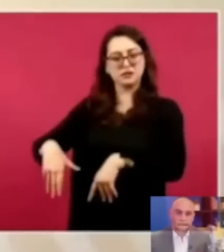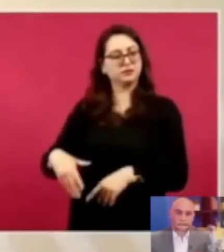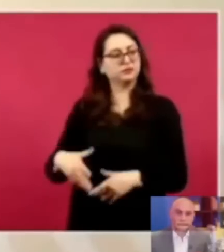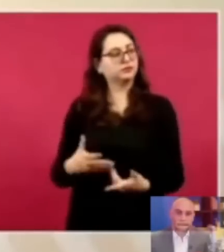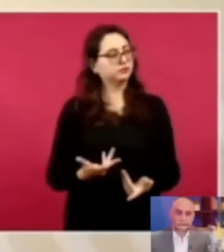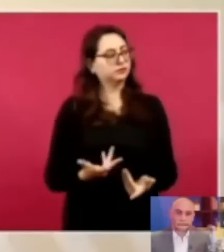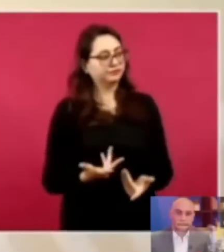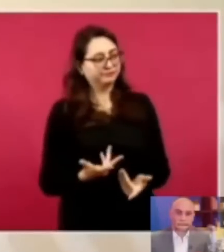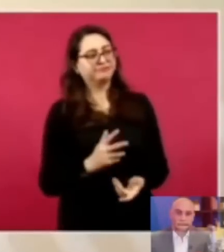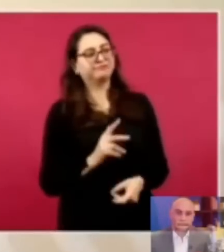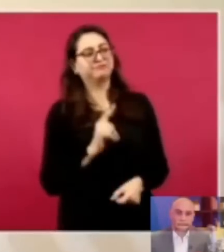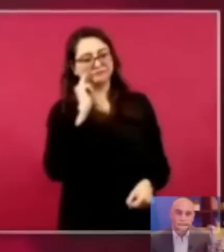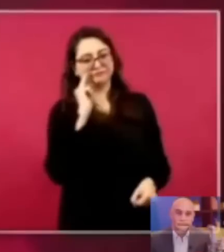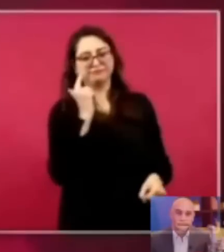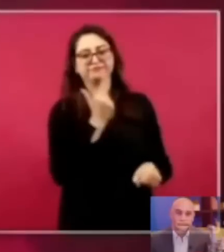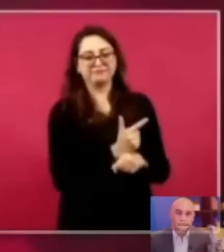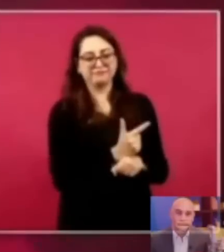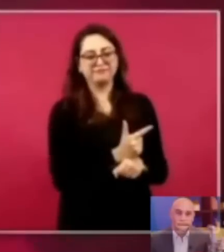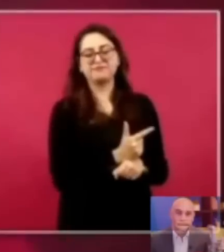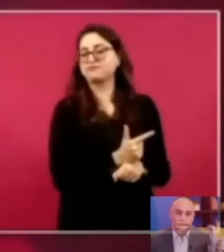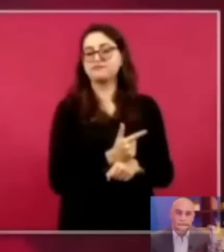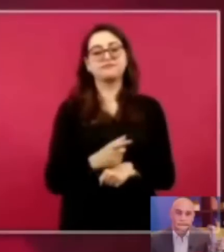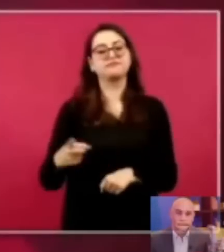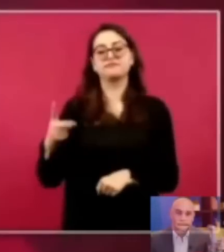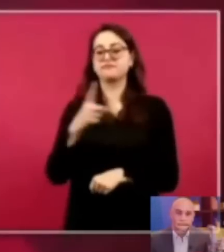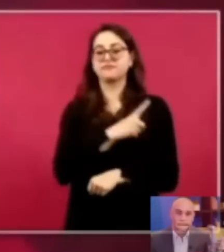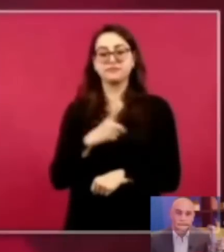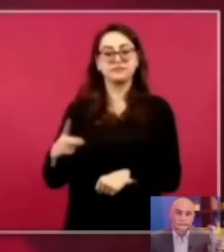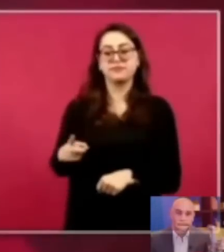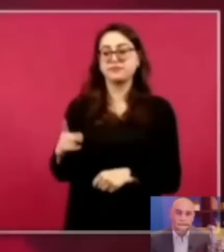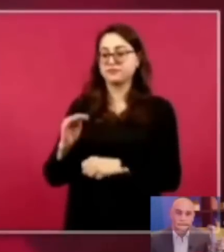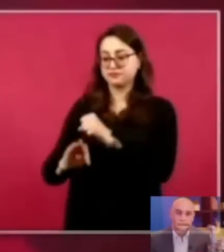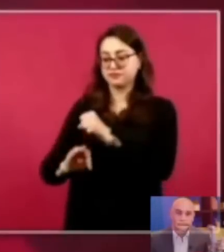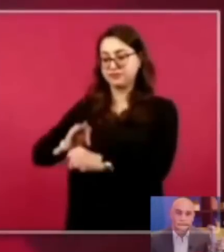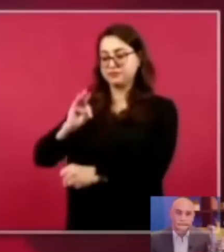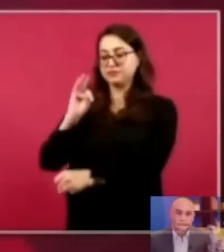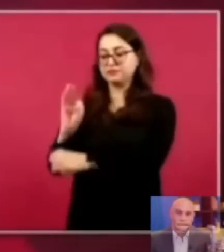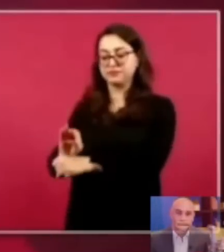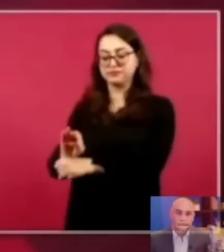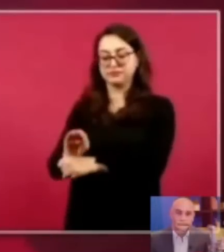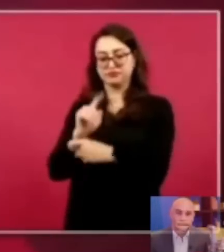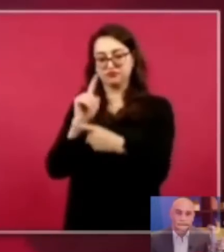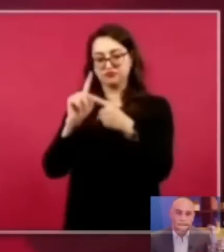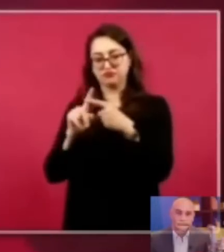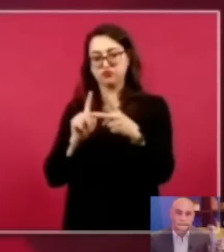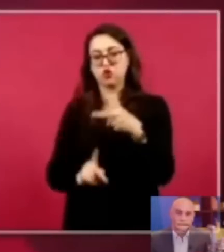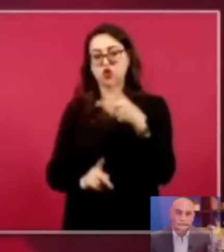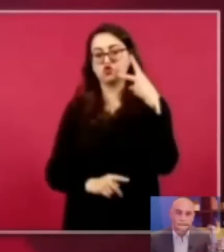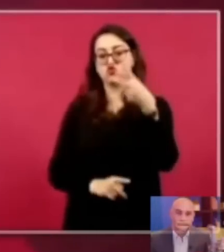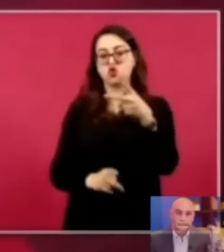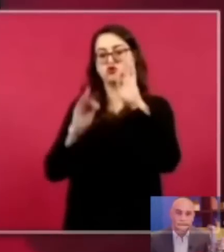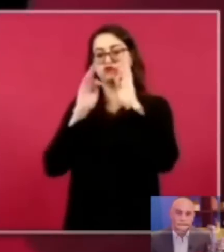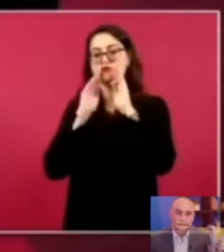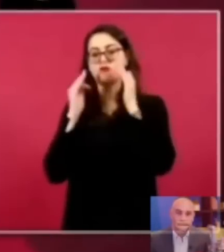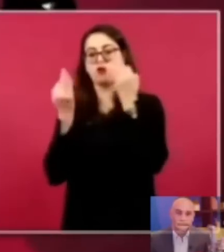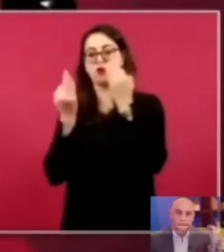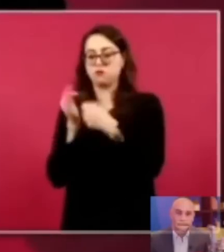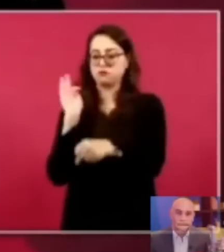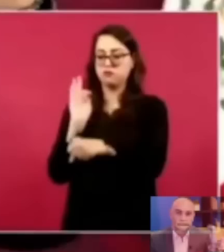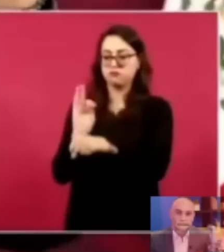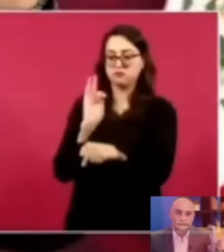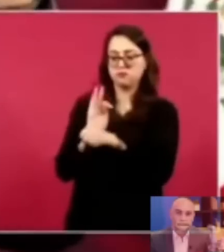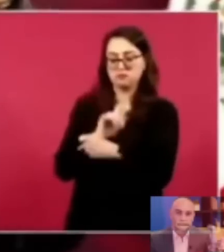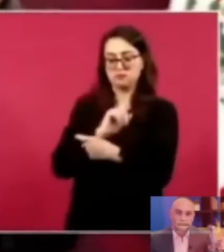y tenemos que proteger blindar estas obras de seguridad nacional y de interés público